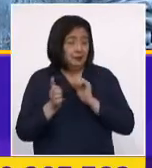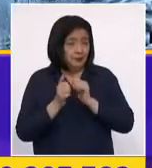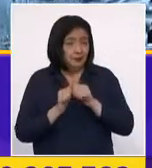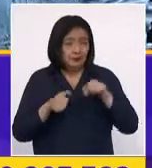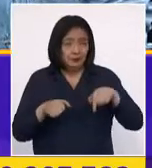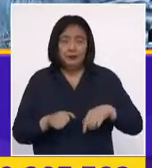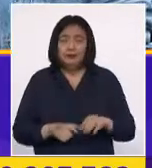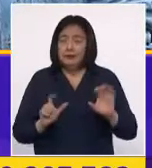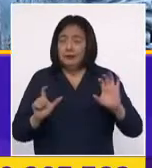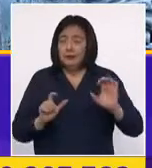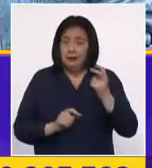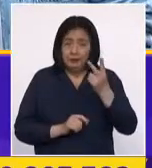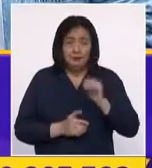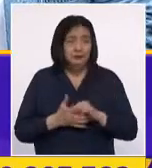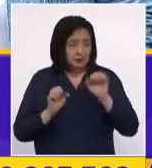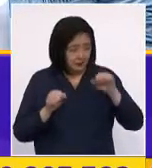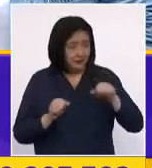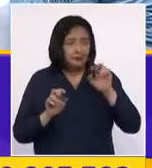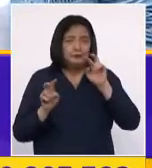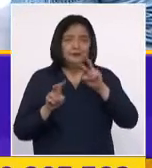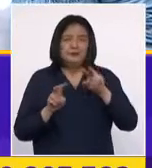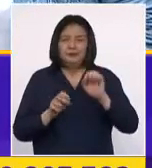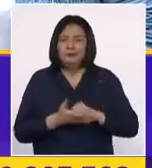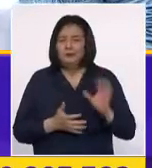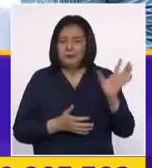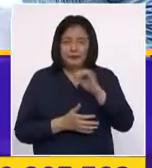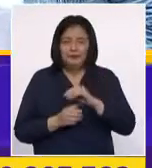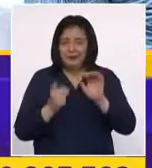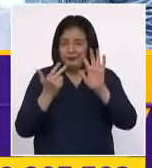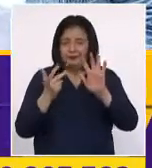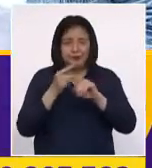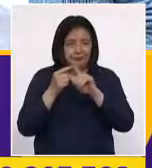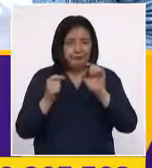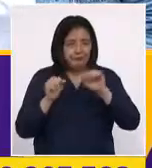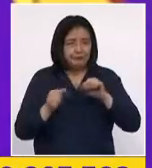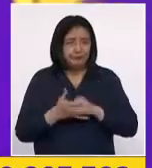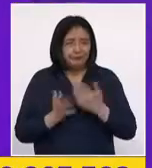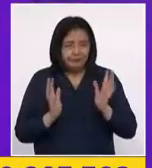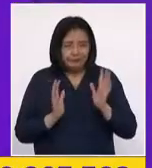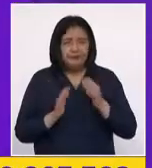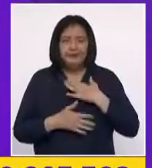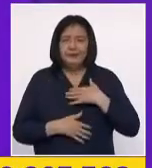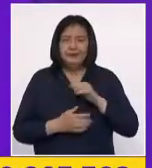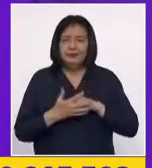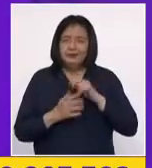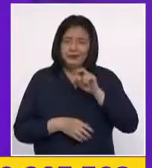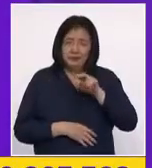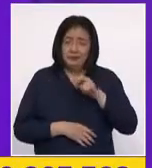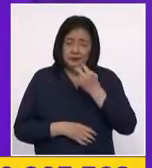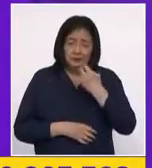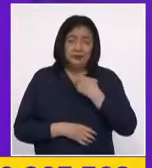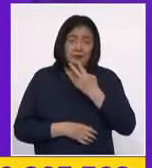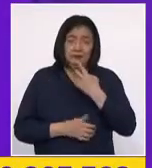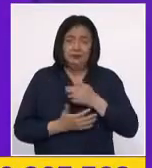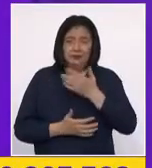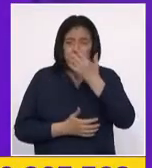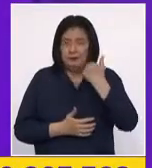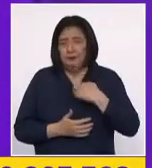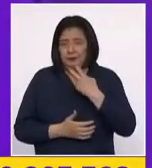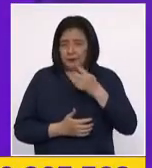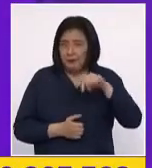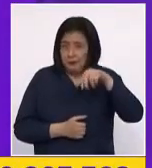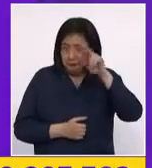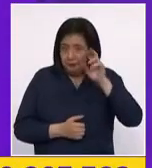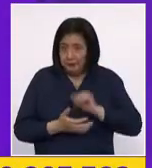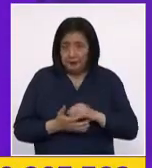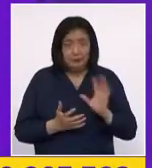por Latina. Los veo, los vemos en realidad, los vemos todos a las 8:30, entonces nos vamos a deleitar con las voces, con las mejores voces de nuestro